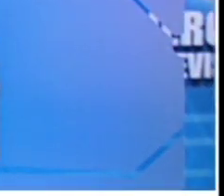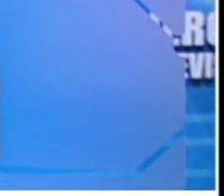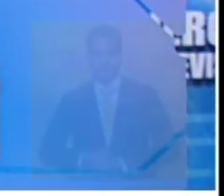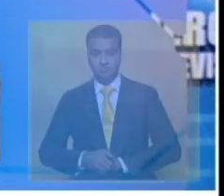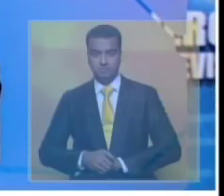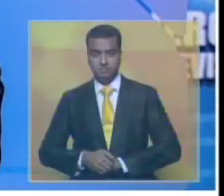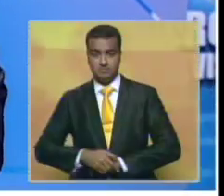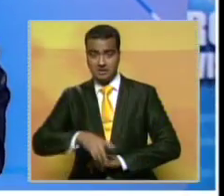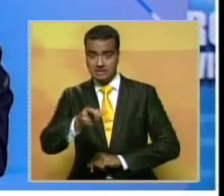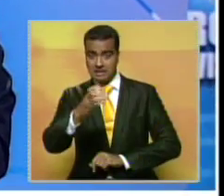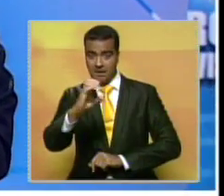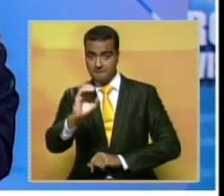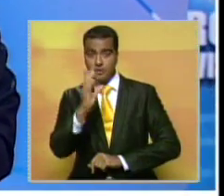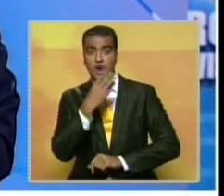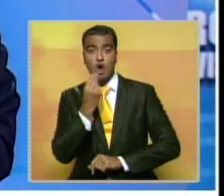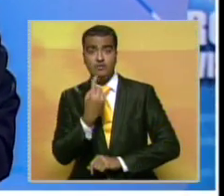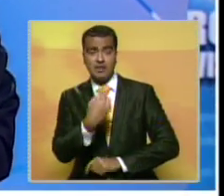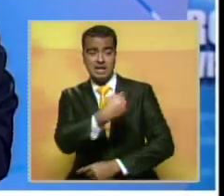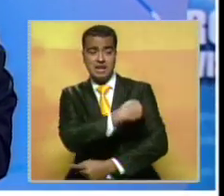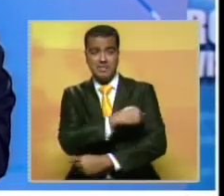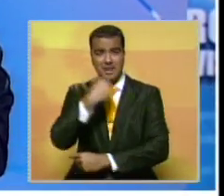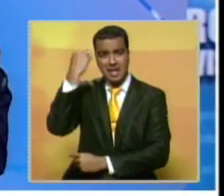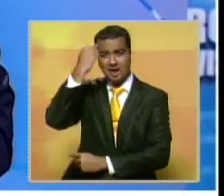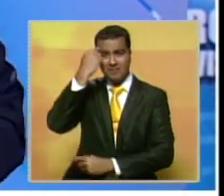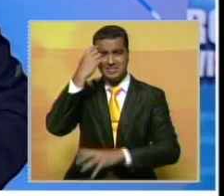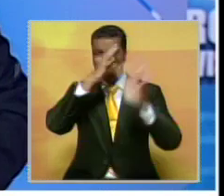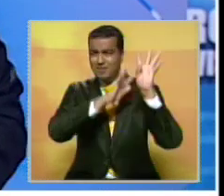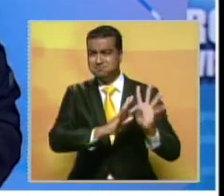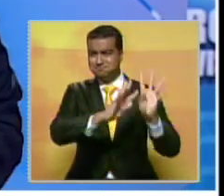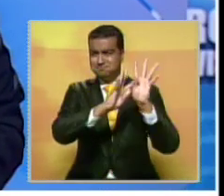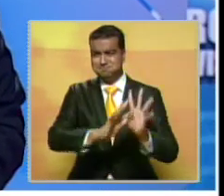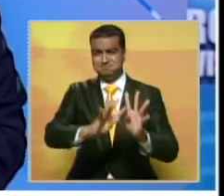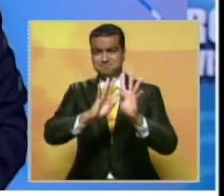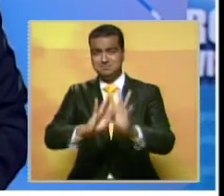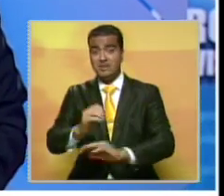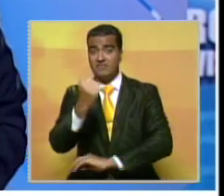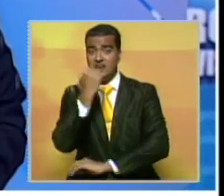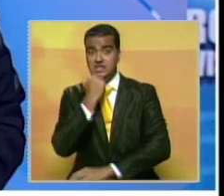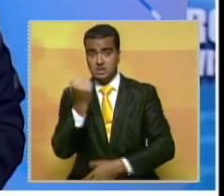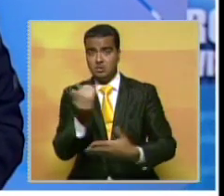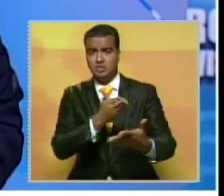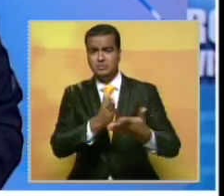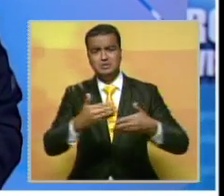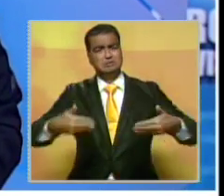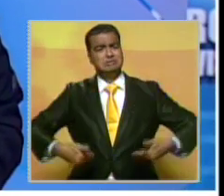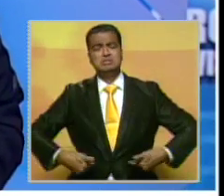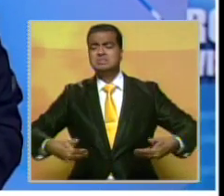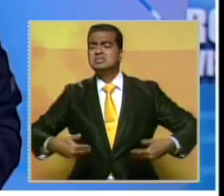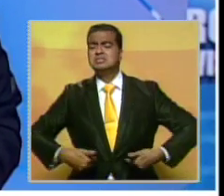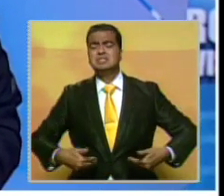Génesis Carmona, joven herida de bala en la cabeza durante manifestaciones registradas en Valencia, continúa luchando por